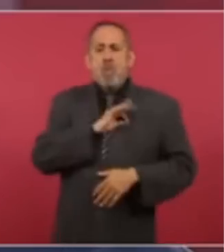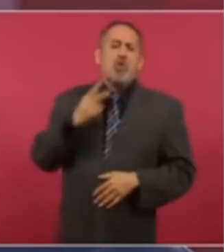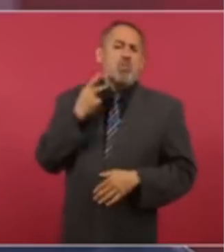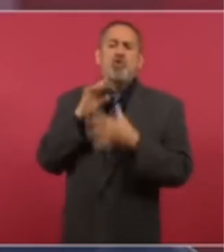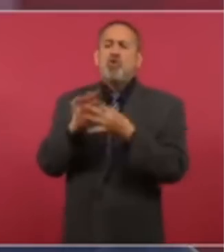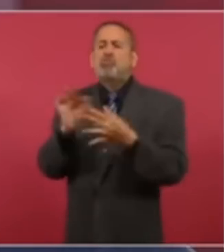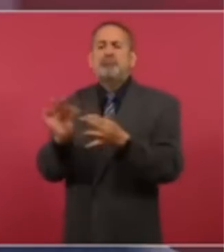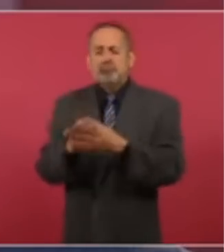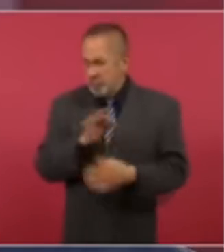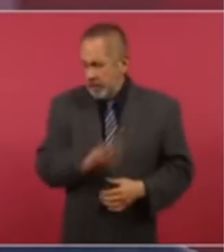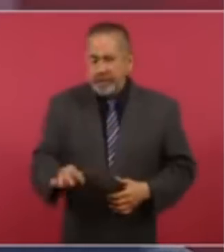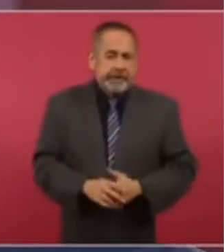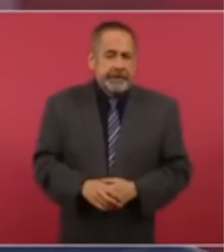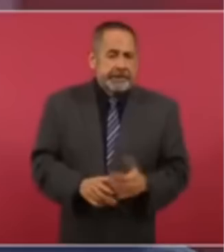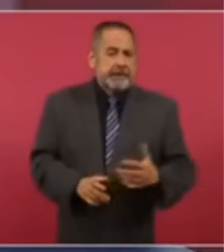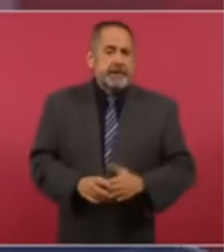Y